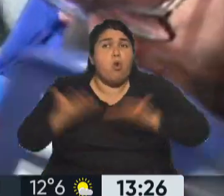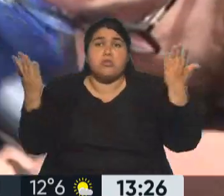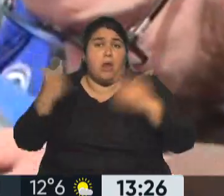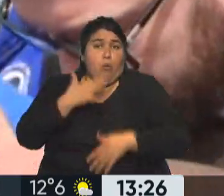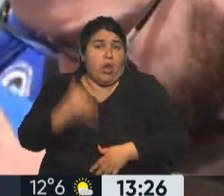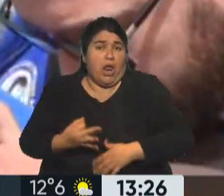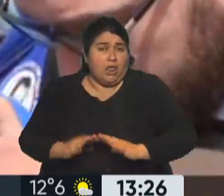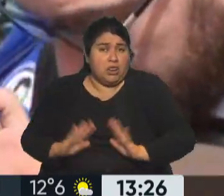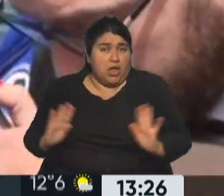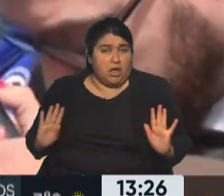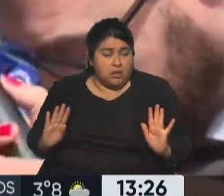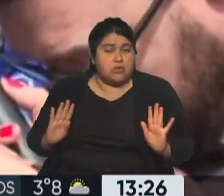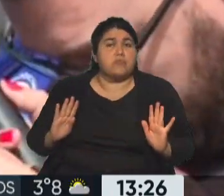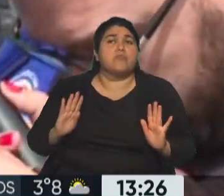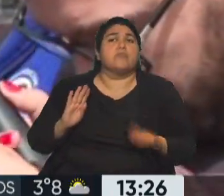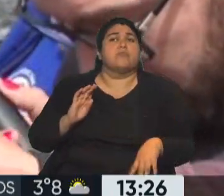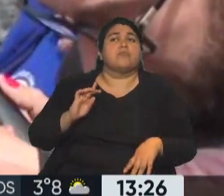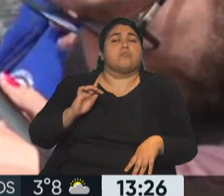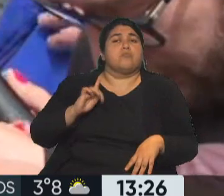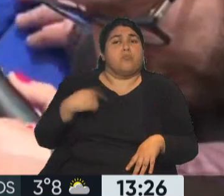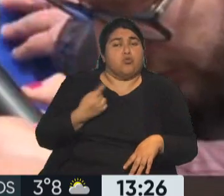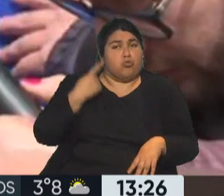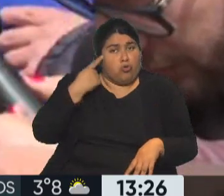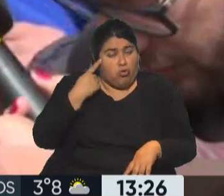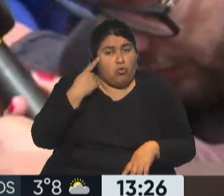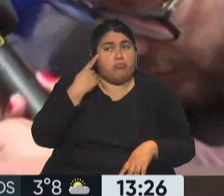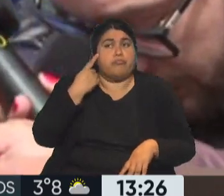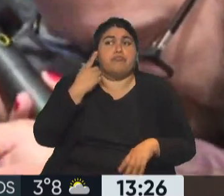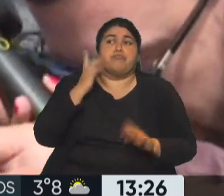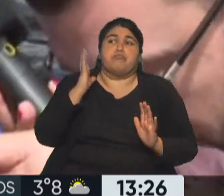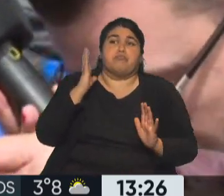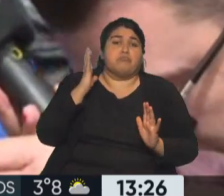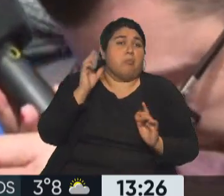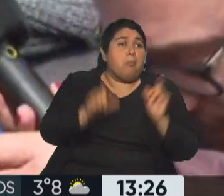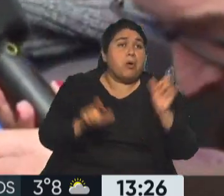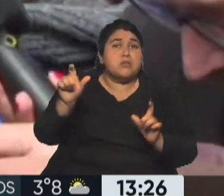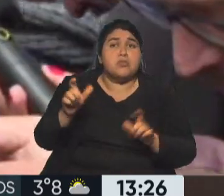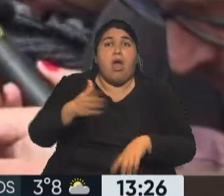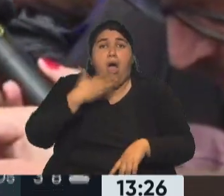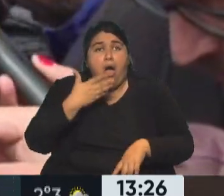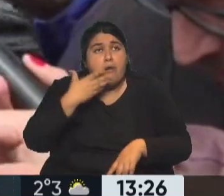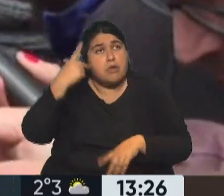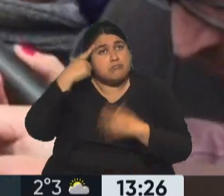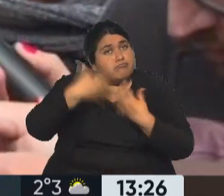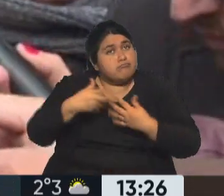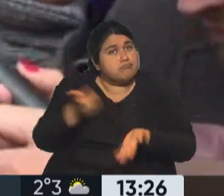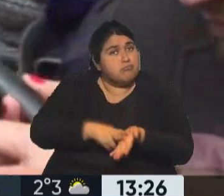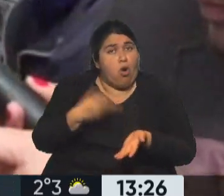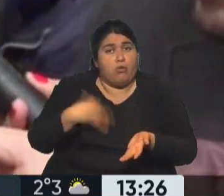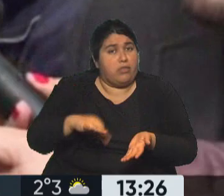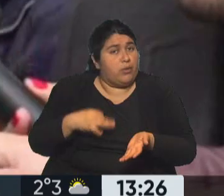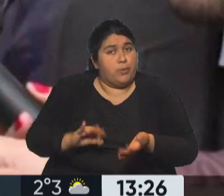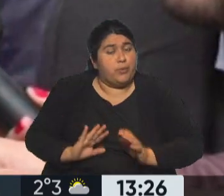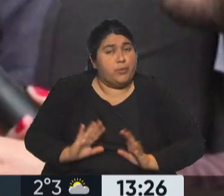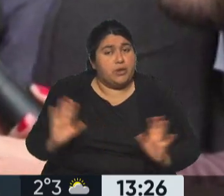decir, algo que hay que pensar y que se tiene que replantear. Aquel que lo dijo, y todos tenemos